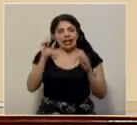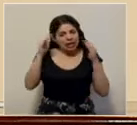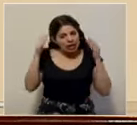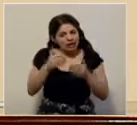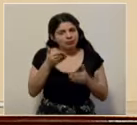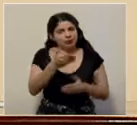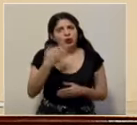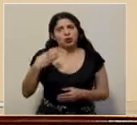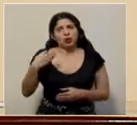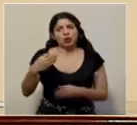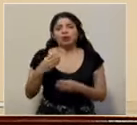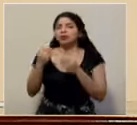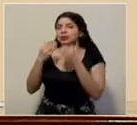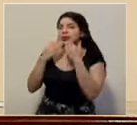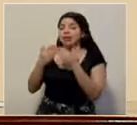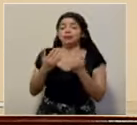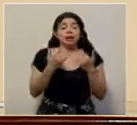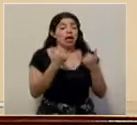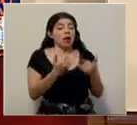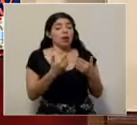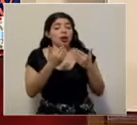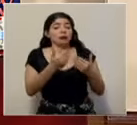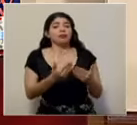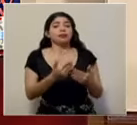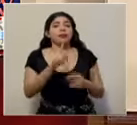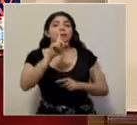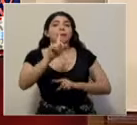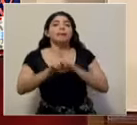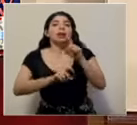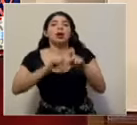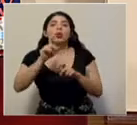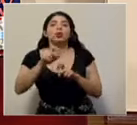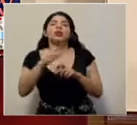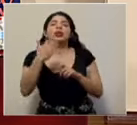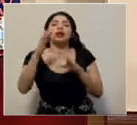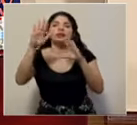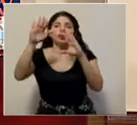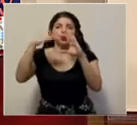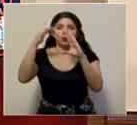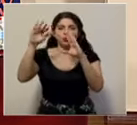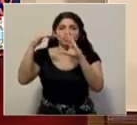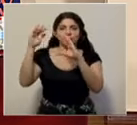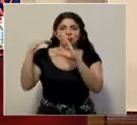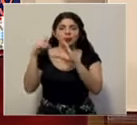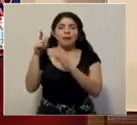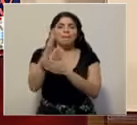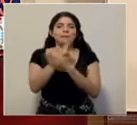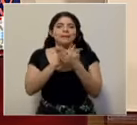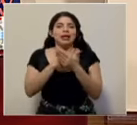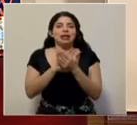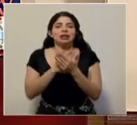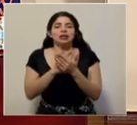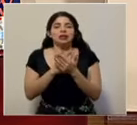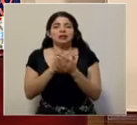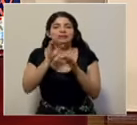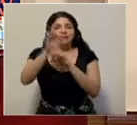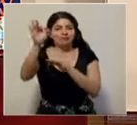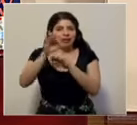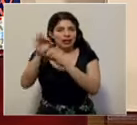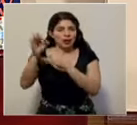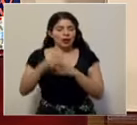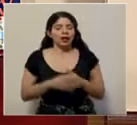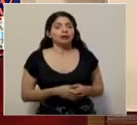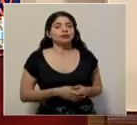Edgar. Gracias. A continuación realizaremos las consultas que recibimos vía remota por parte de los medios